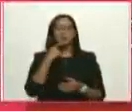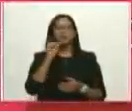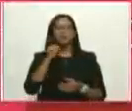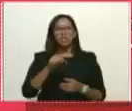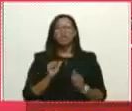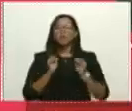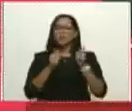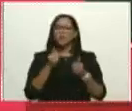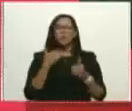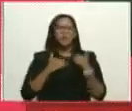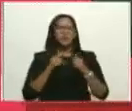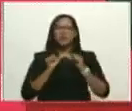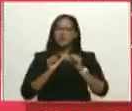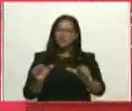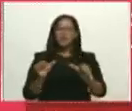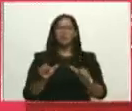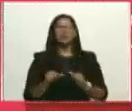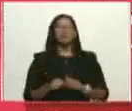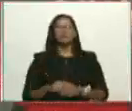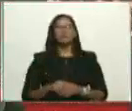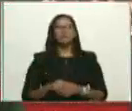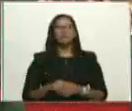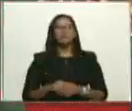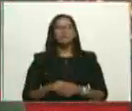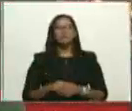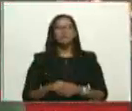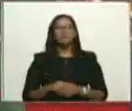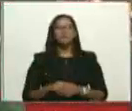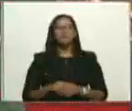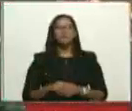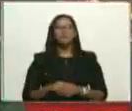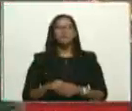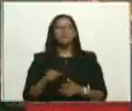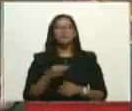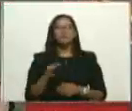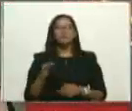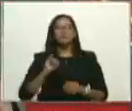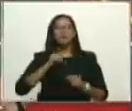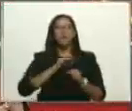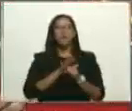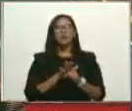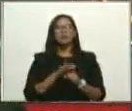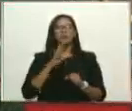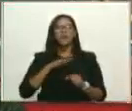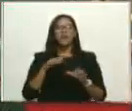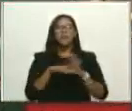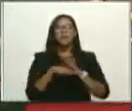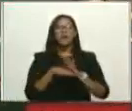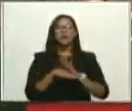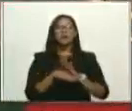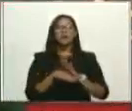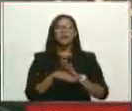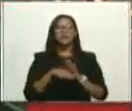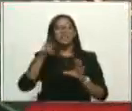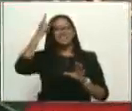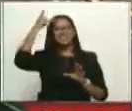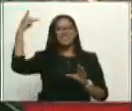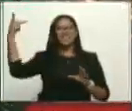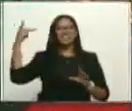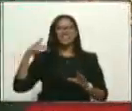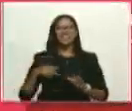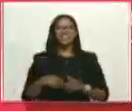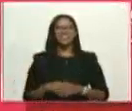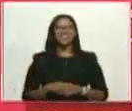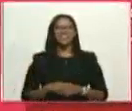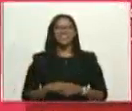y ya. Sí. Correcto. Sí. Jorge estaba los martes, ¿no? Con el psiquiátrico. Con el,